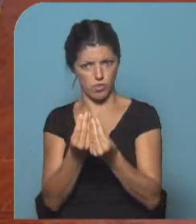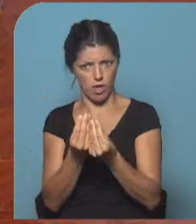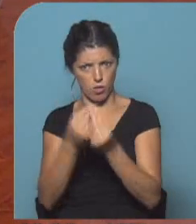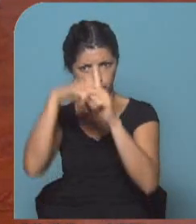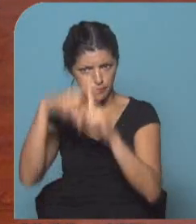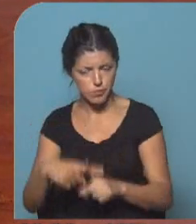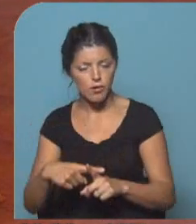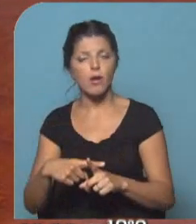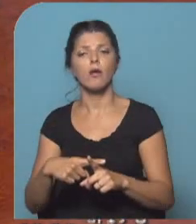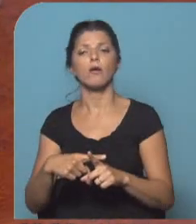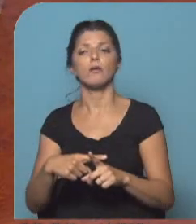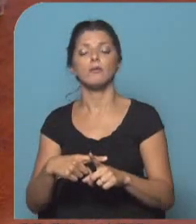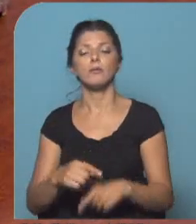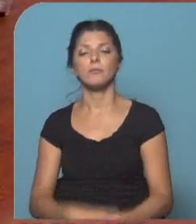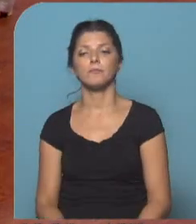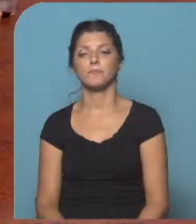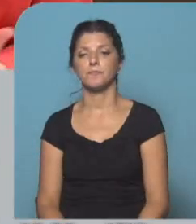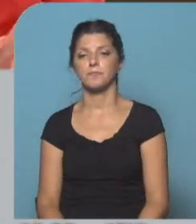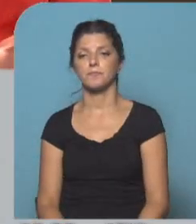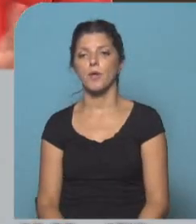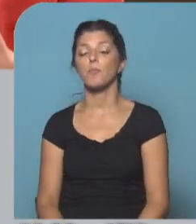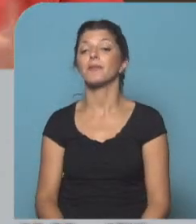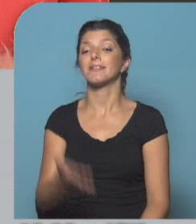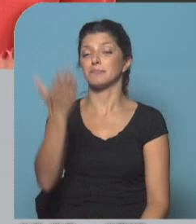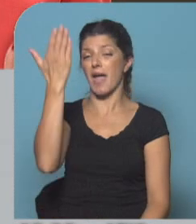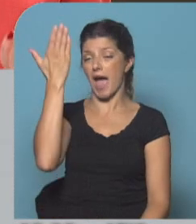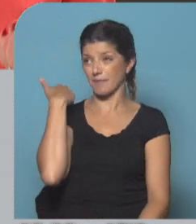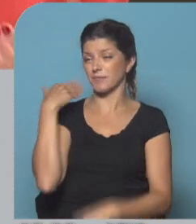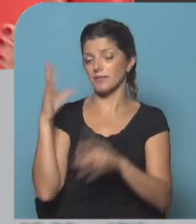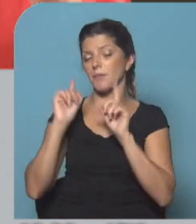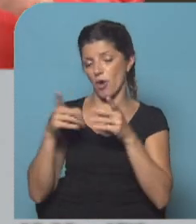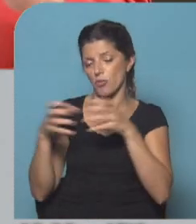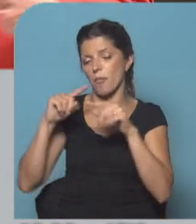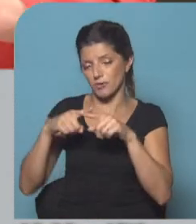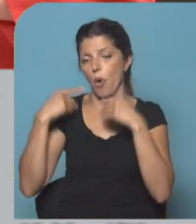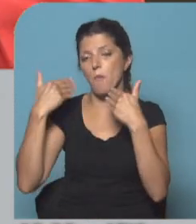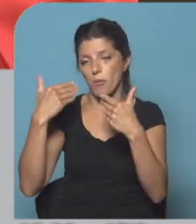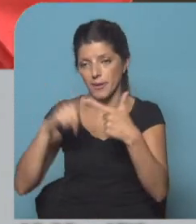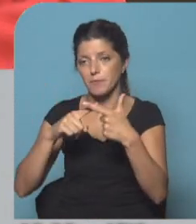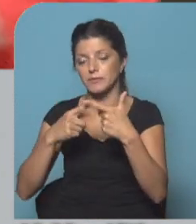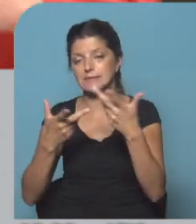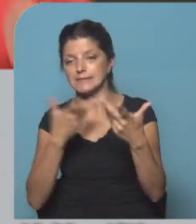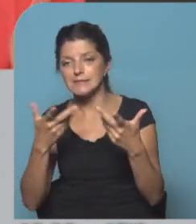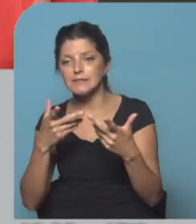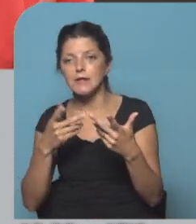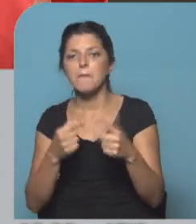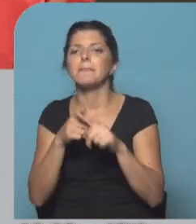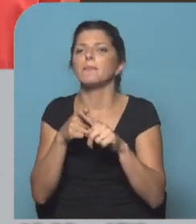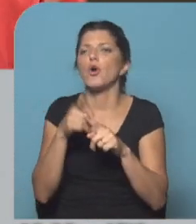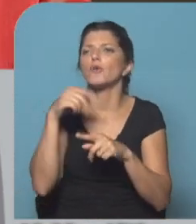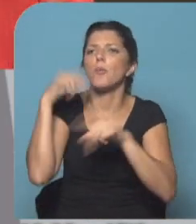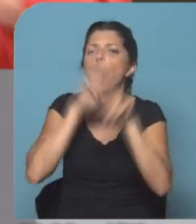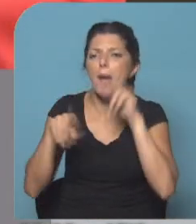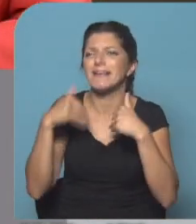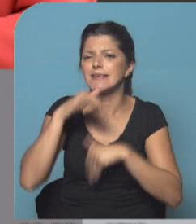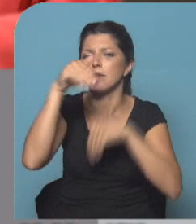había sido pobre también la presencia de Podemos durante todo este proceso, en donde estaban, por un lado, en que se permita votar, pero por